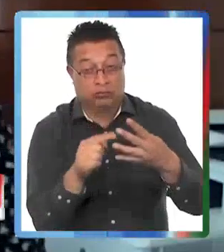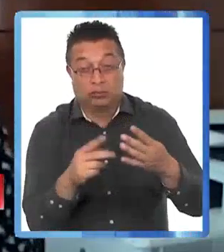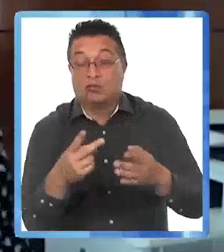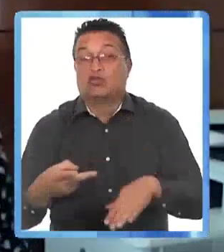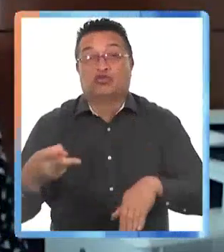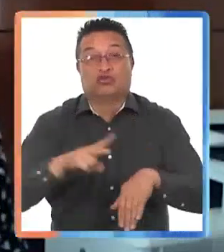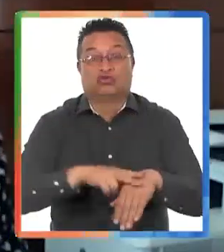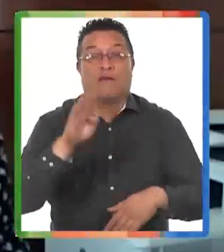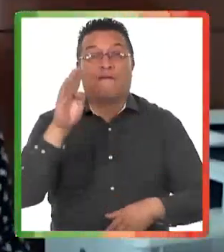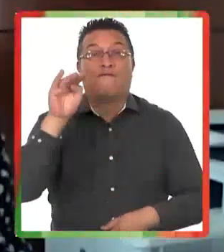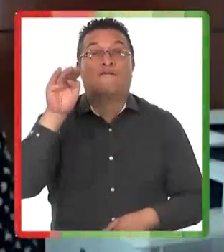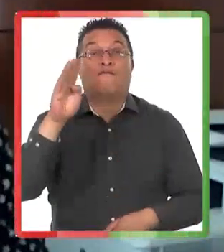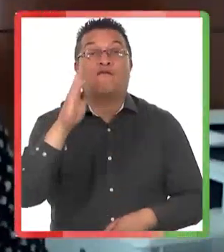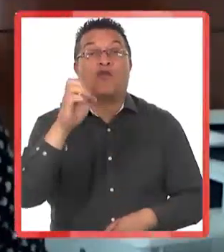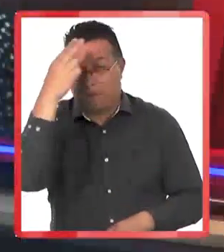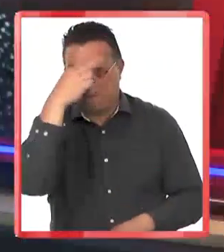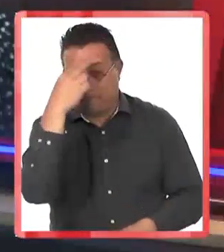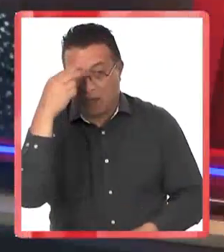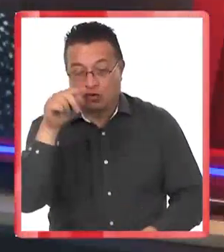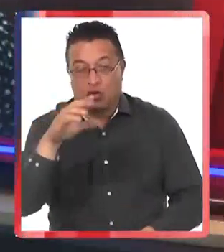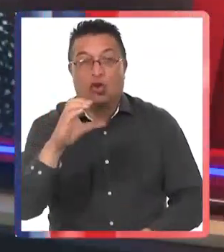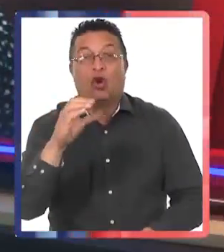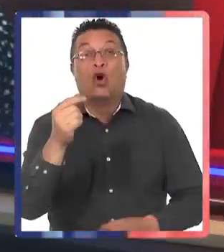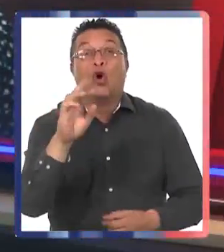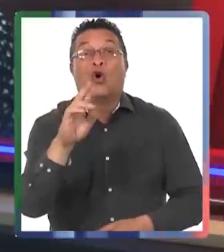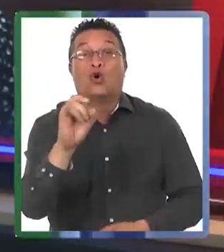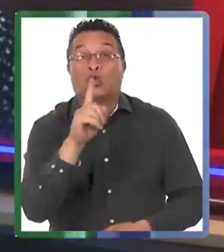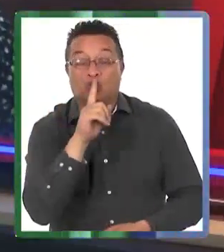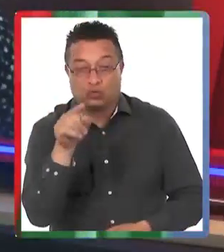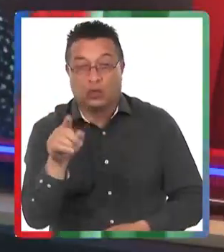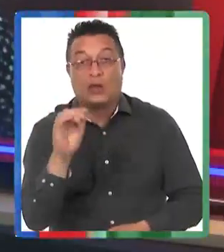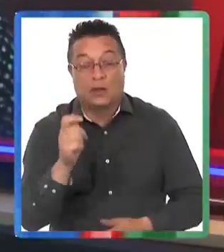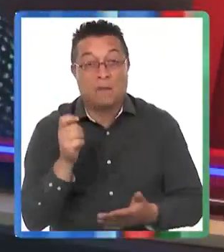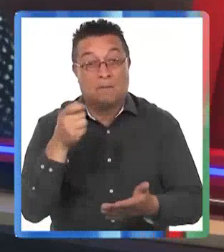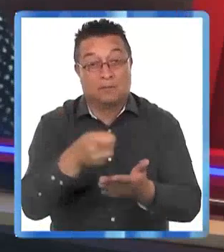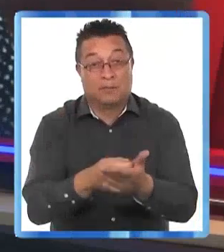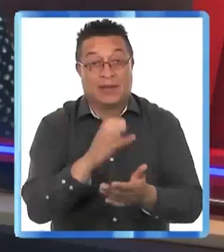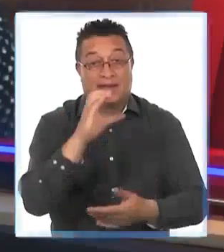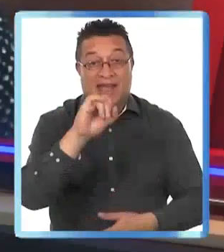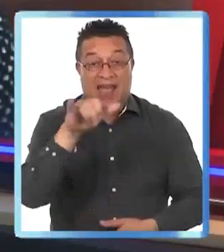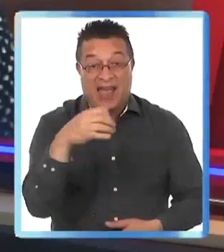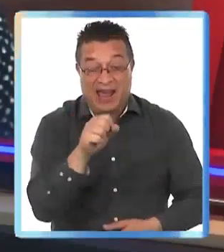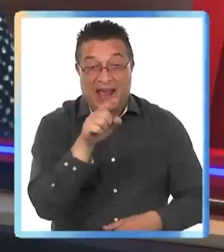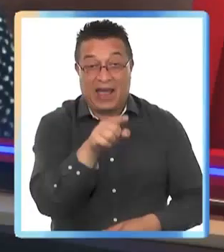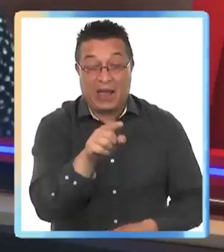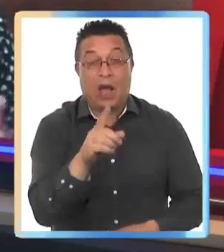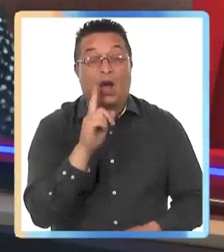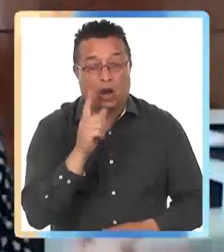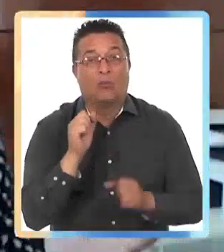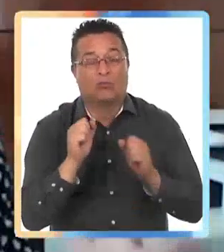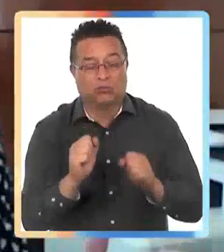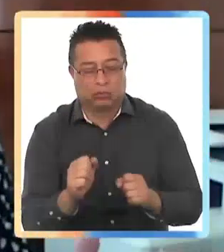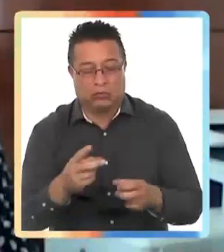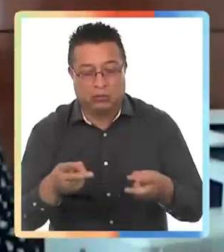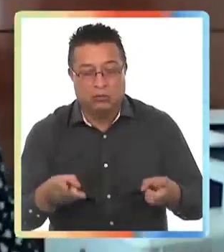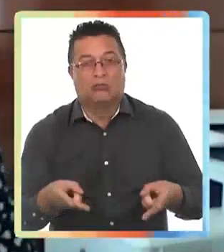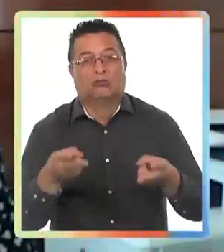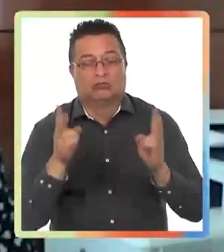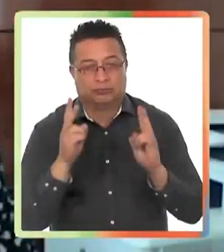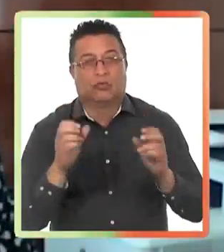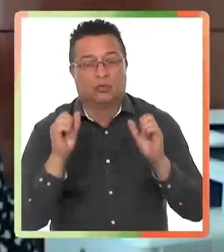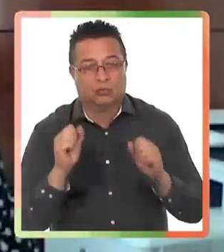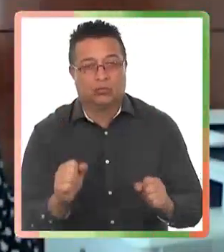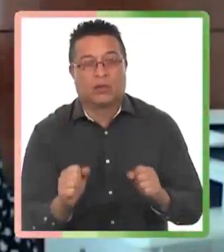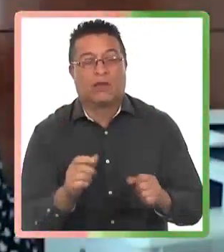se duplica el bono marzo, que se está depositando de las cuentas RUT, y para los que van a pagarse a la caja de compensación en estos días también está habilitado para